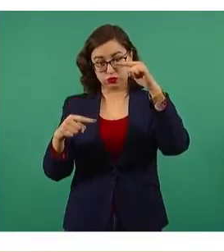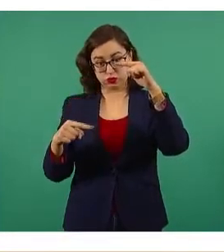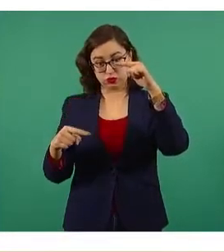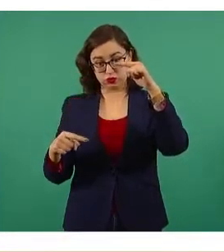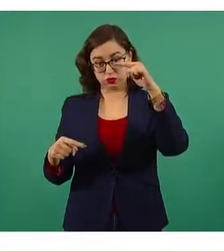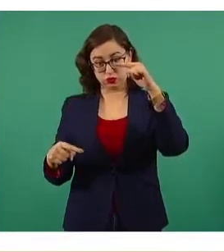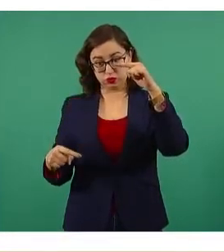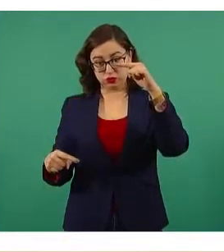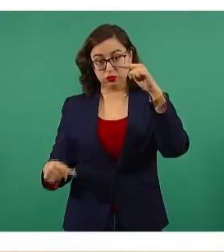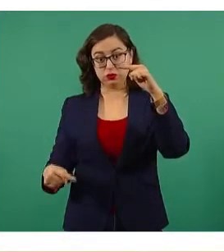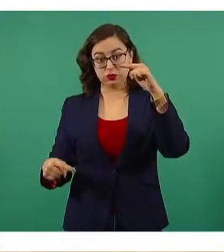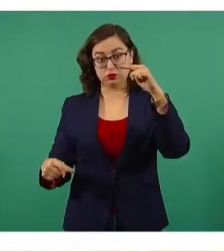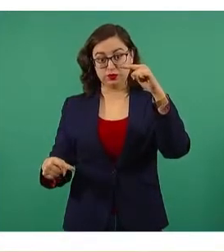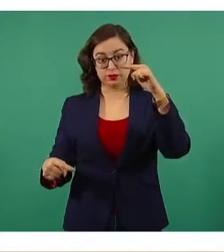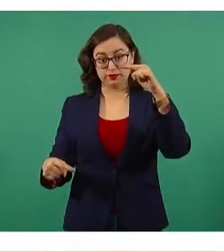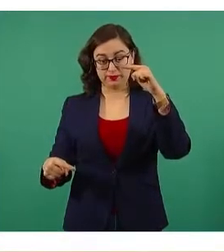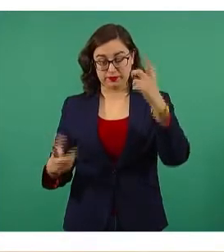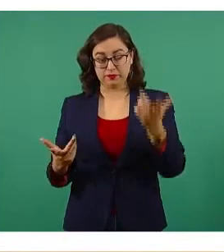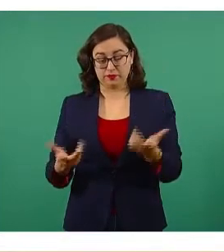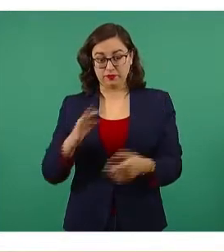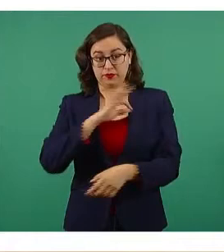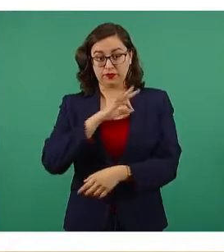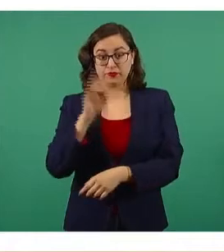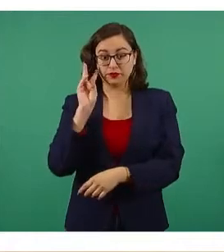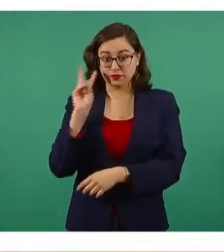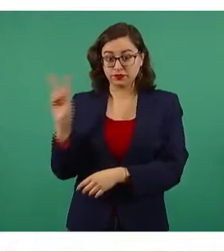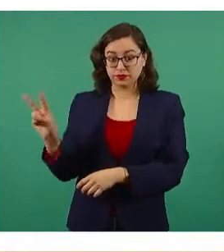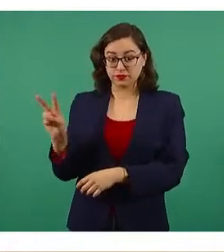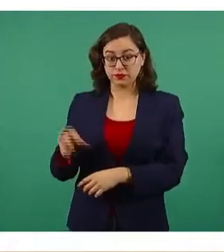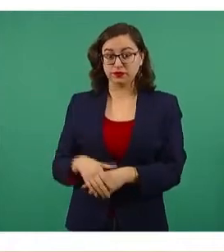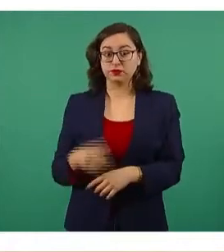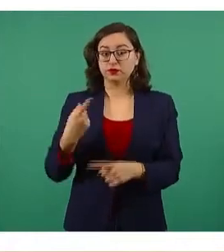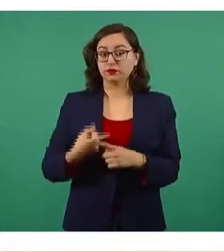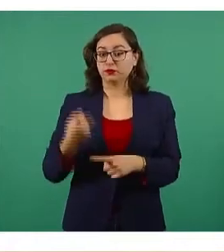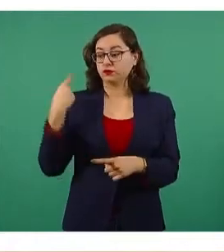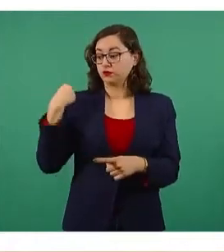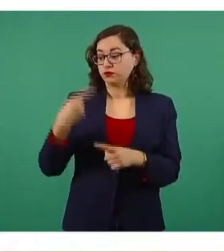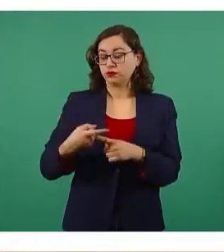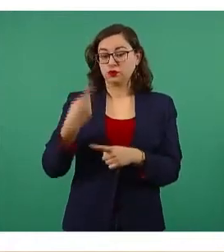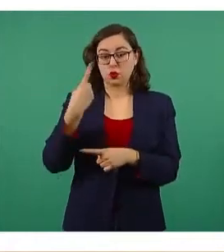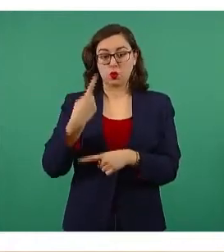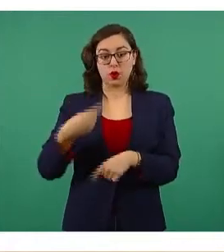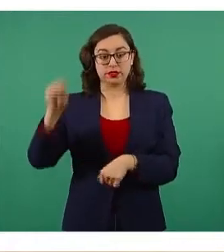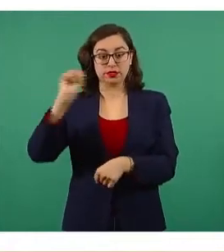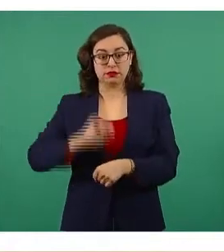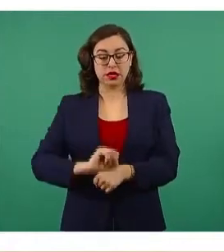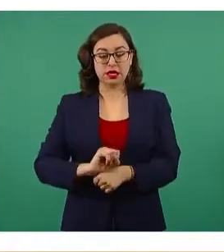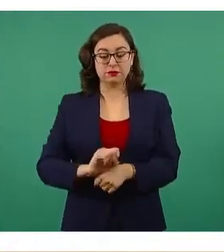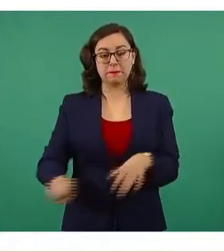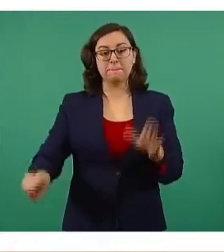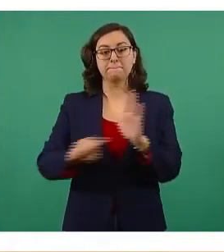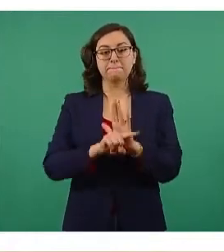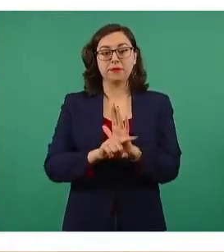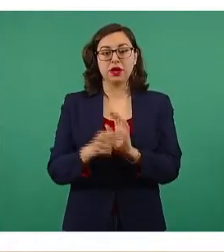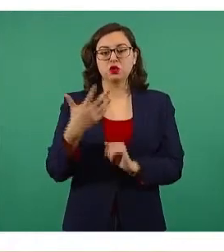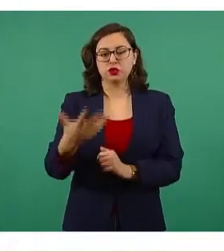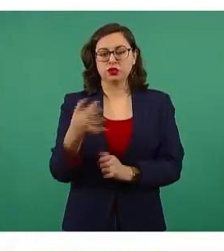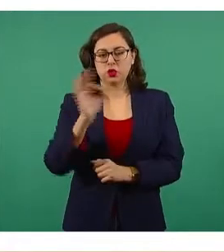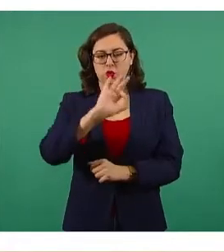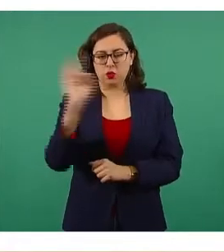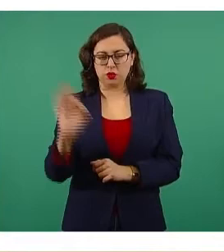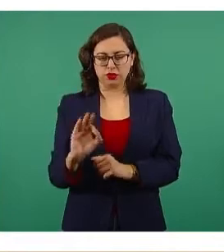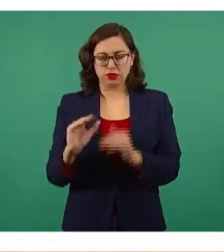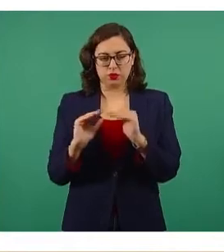El cambio más reciente o de la última semana de la información es de 5% la reducción, pero es una